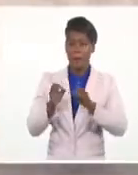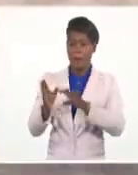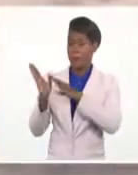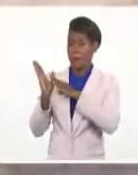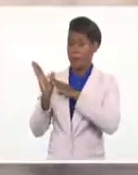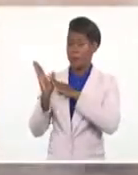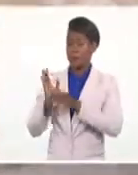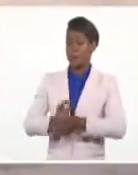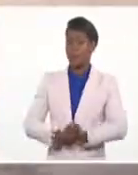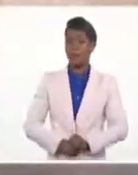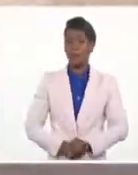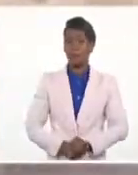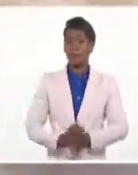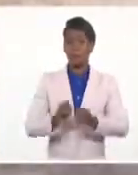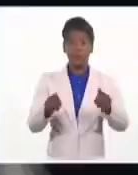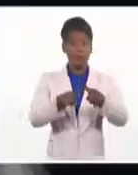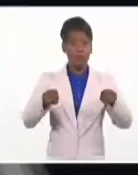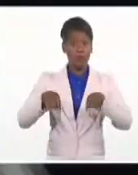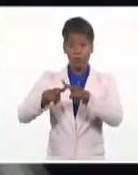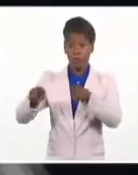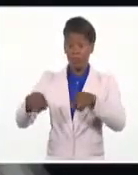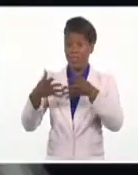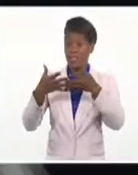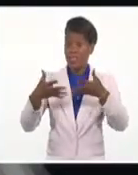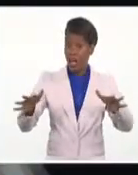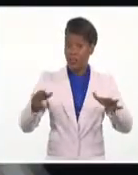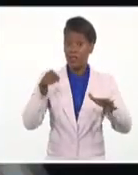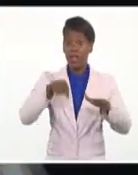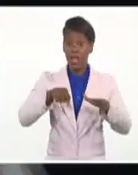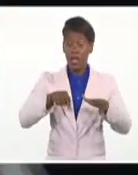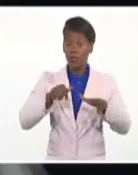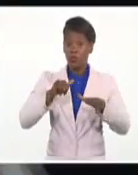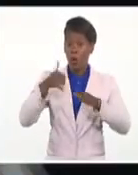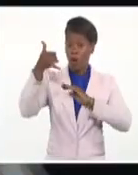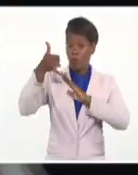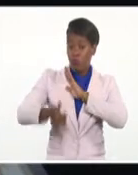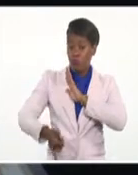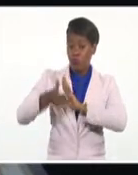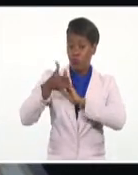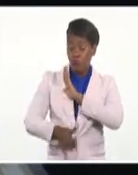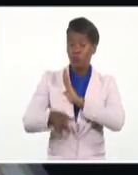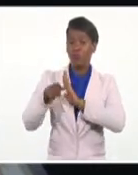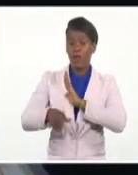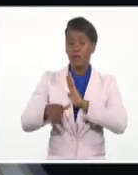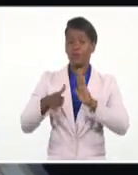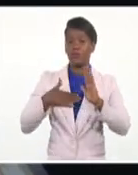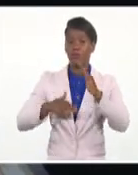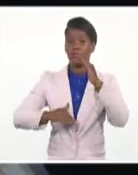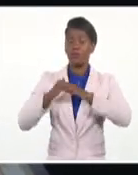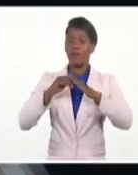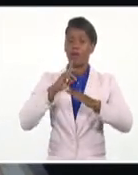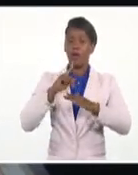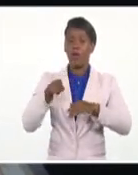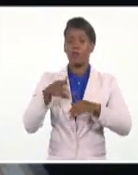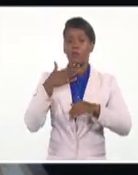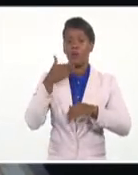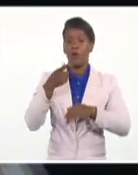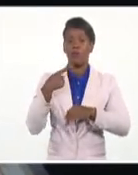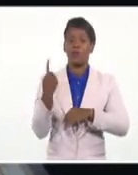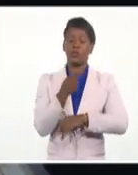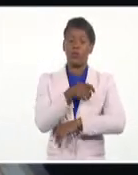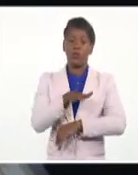presas como nosotros tenemos en el país, es una garantía y es una muestra de seguridad para la población y